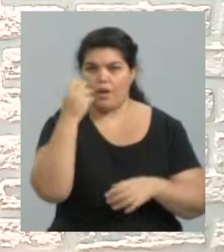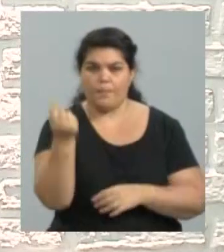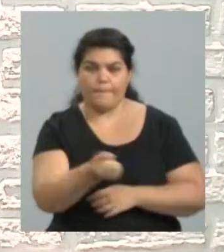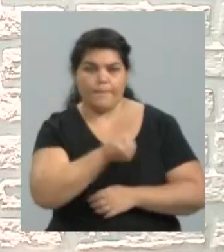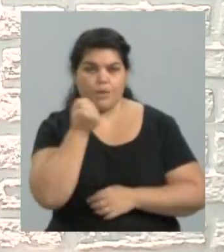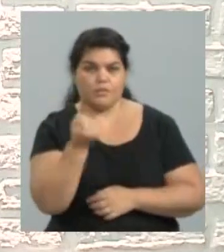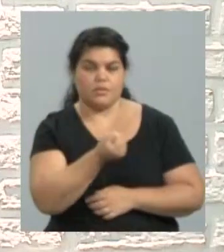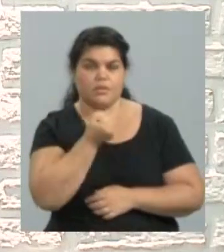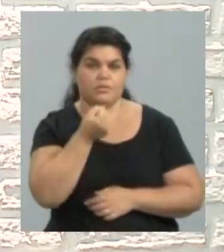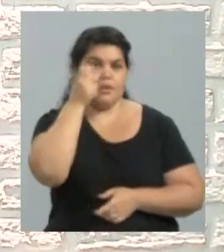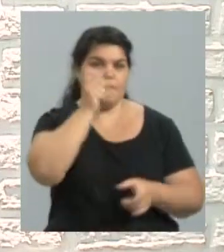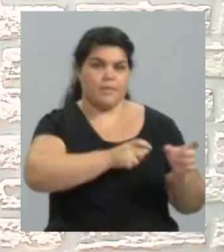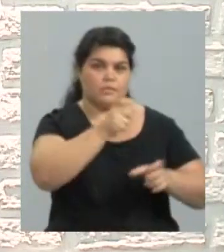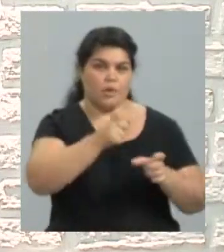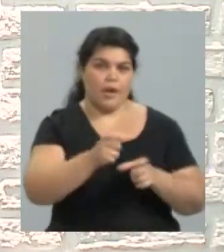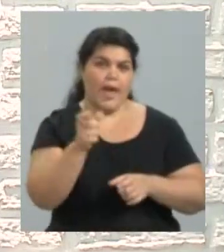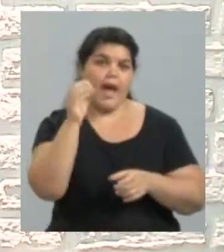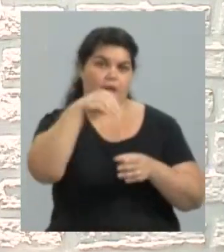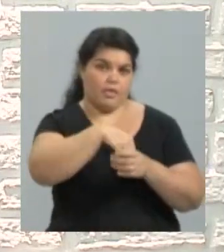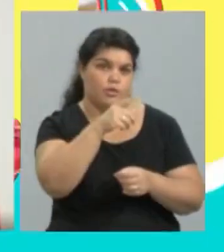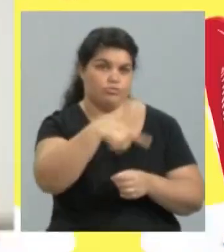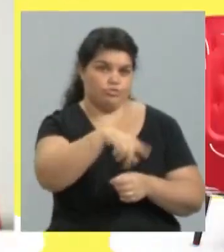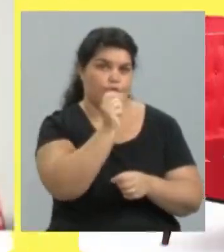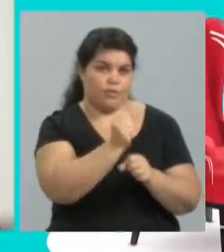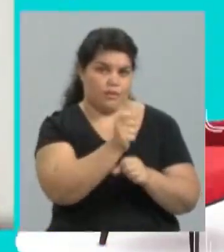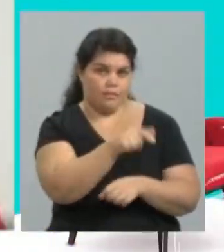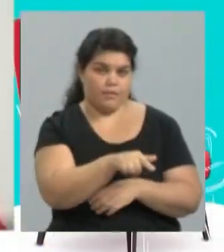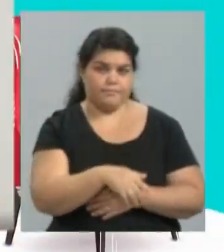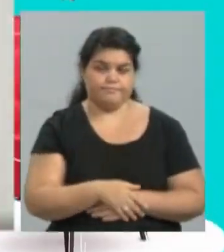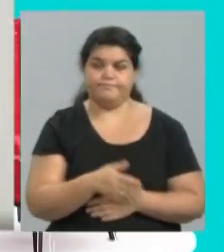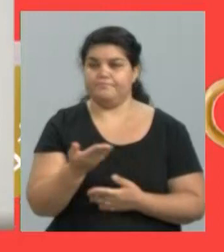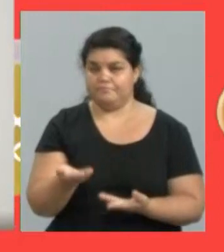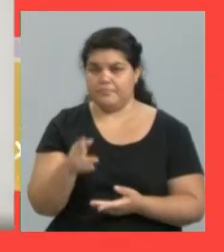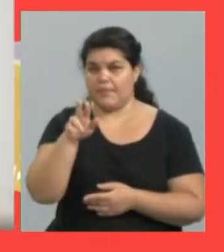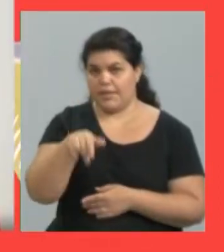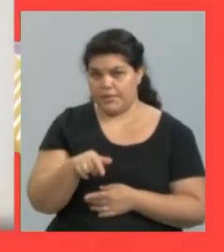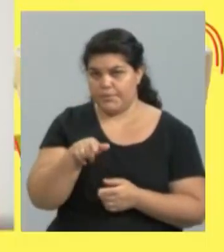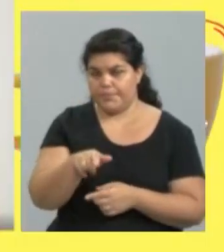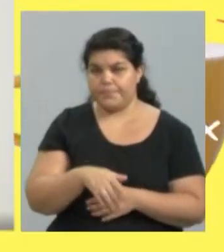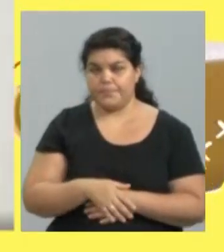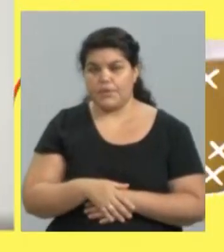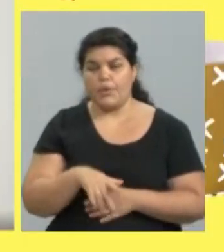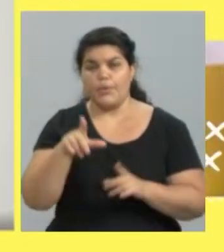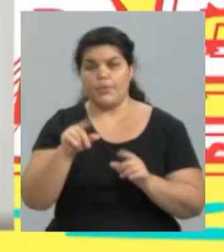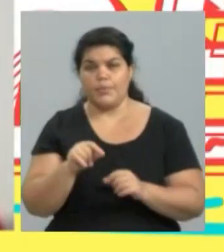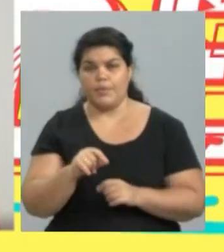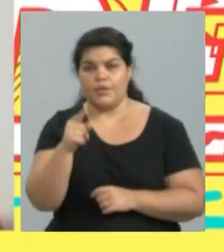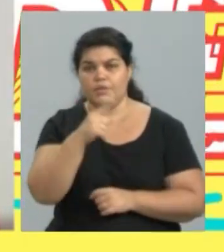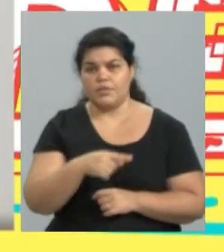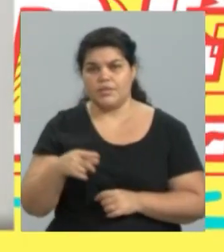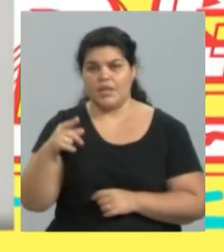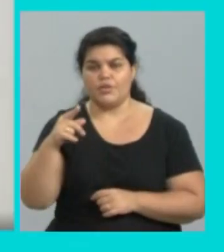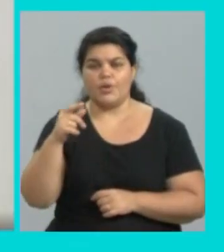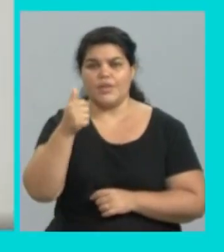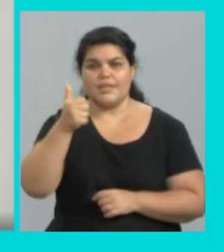tienen hoy desde el instituto. Claro. La línea del 168 tiene que ver con una cuestión